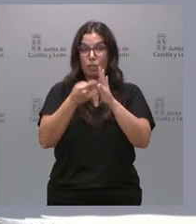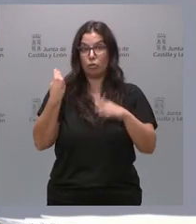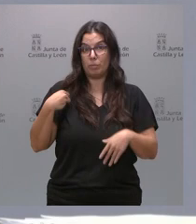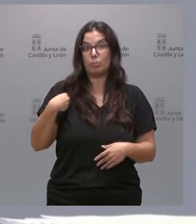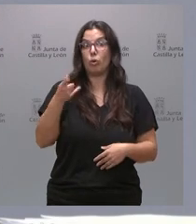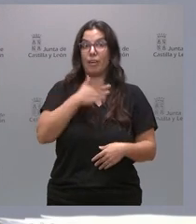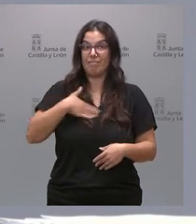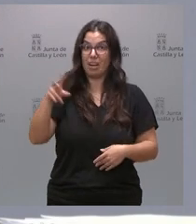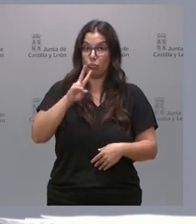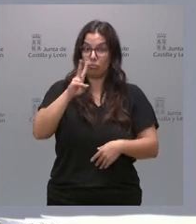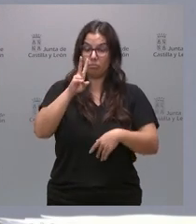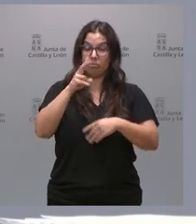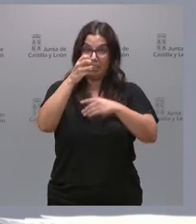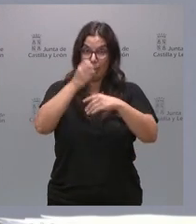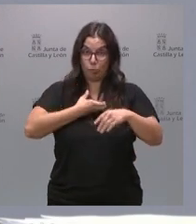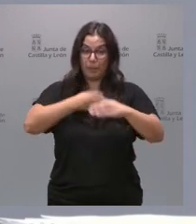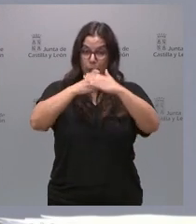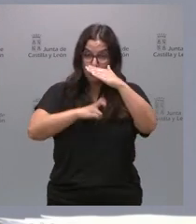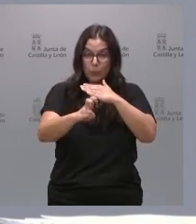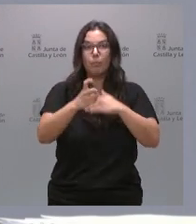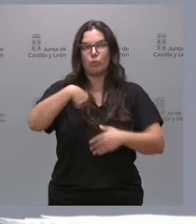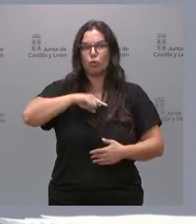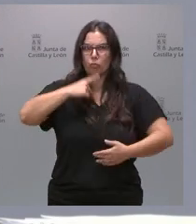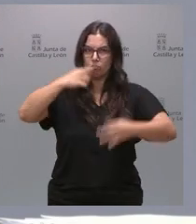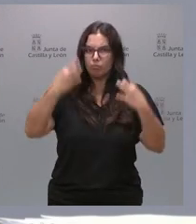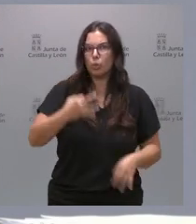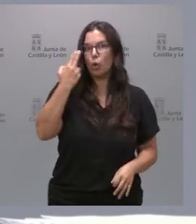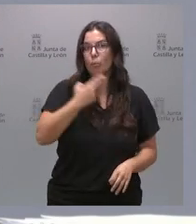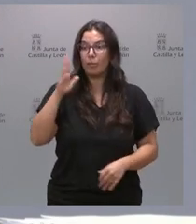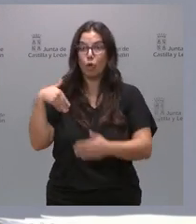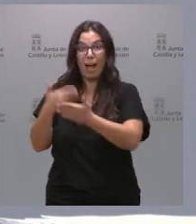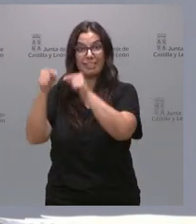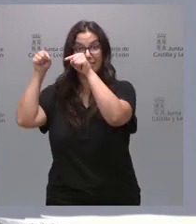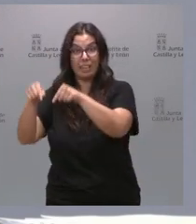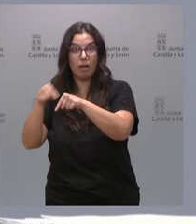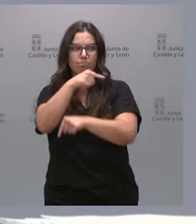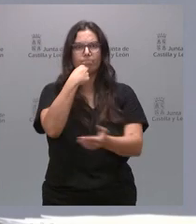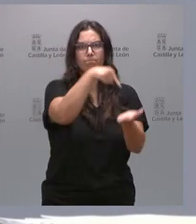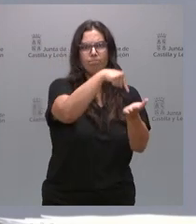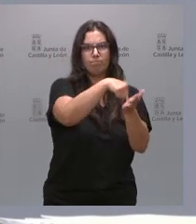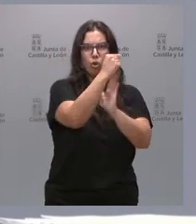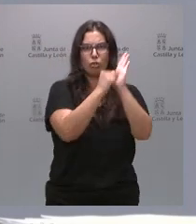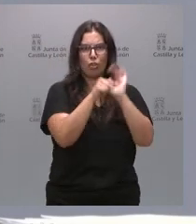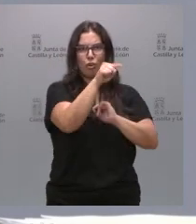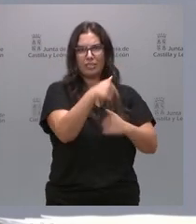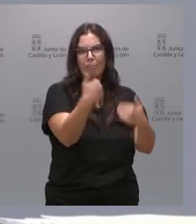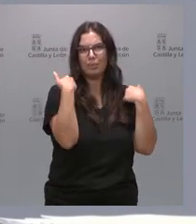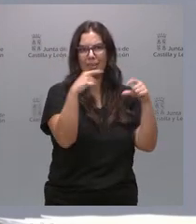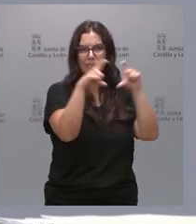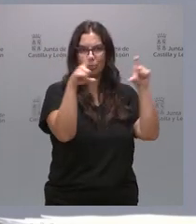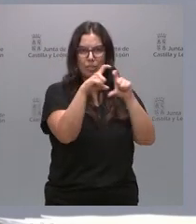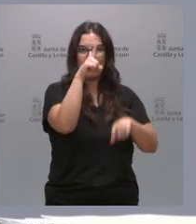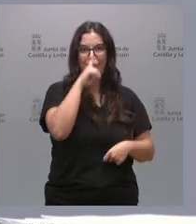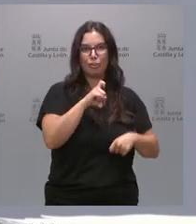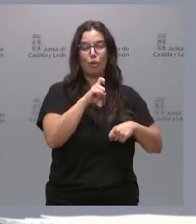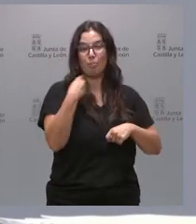está trabajando el ayuntamiento Pues nosotros tenemos el firme compromiso de seguir exigiendo el cumplimiento de las condiciones que determinaron el